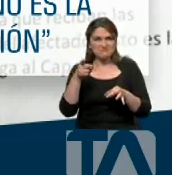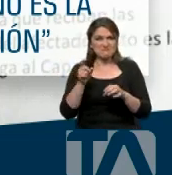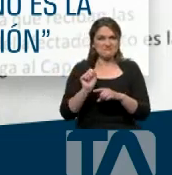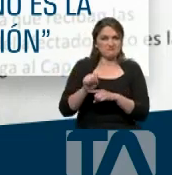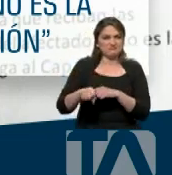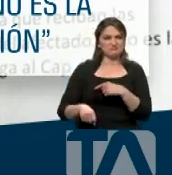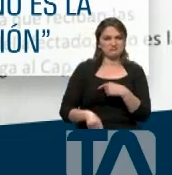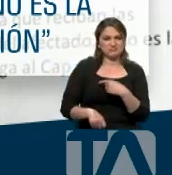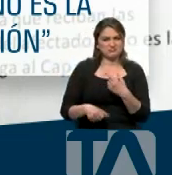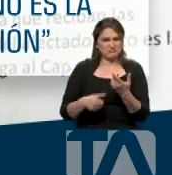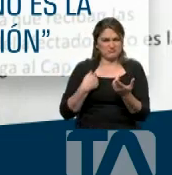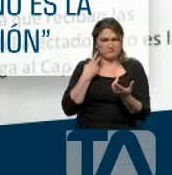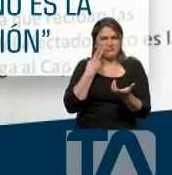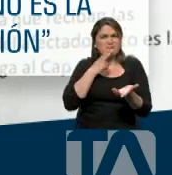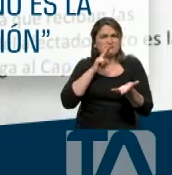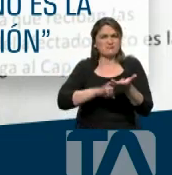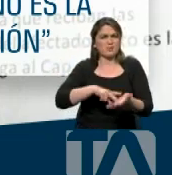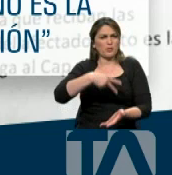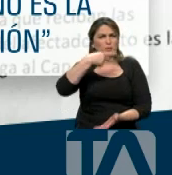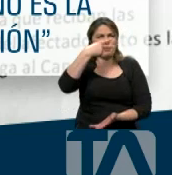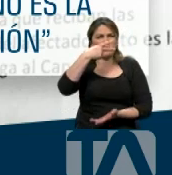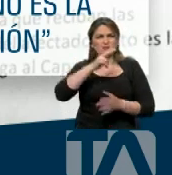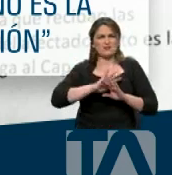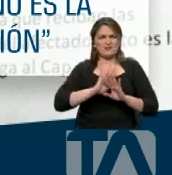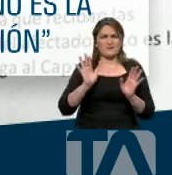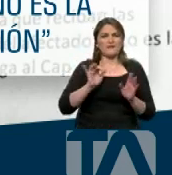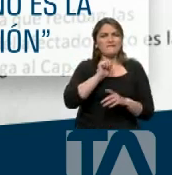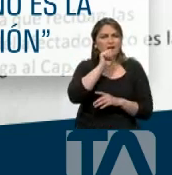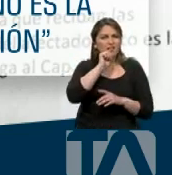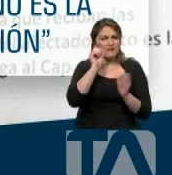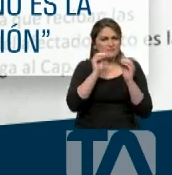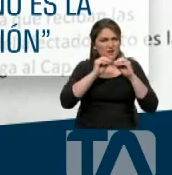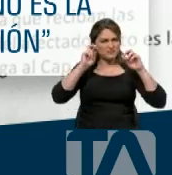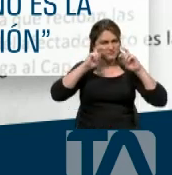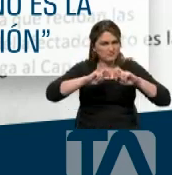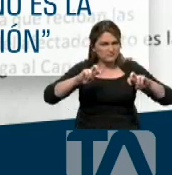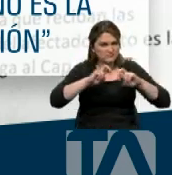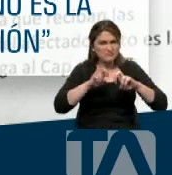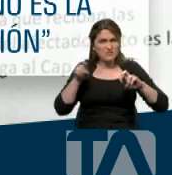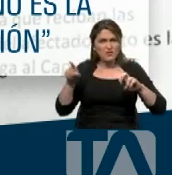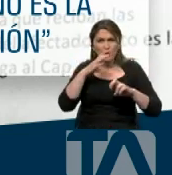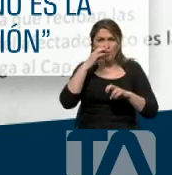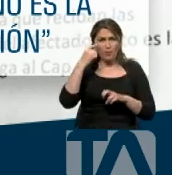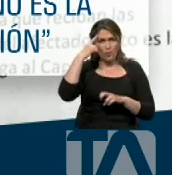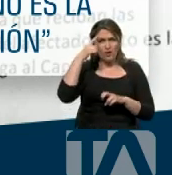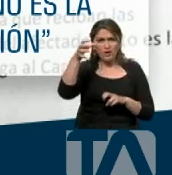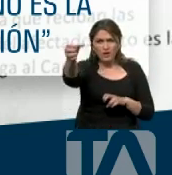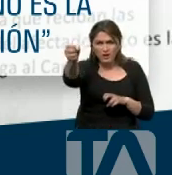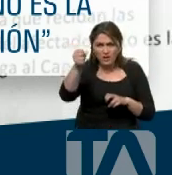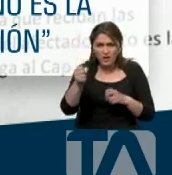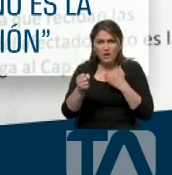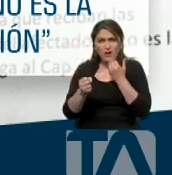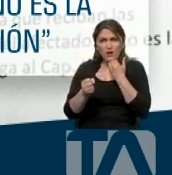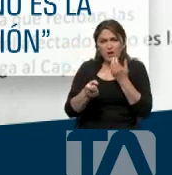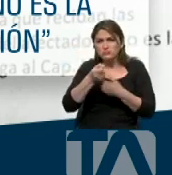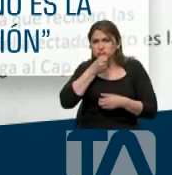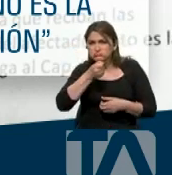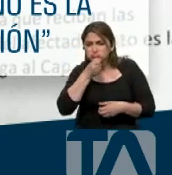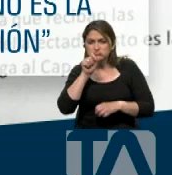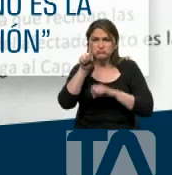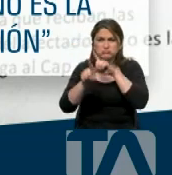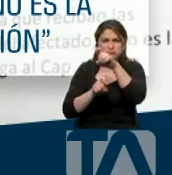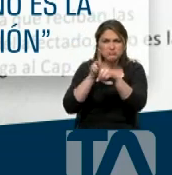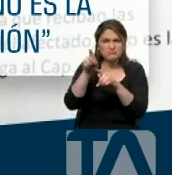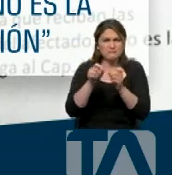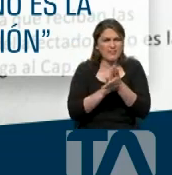ha remitido 2 oficios, pero lo grave de todo esto es que ni siquiera tiene esta fiscal el comedimiento